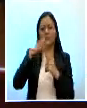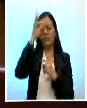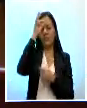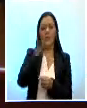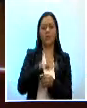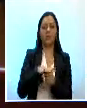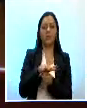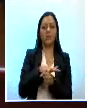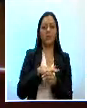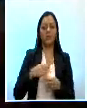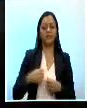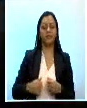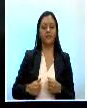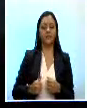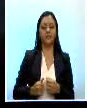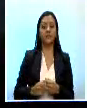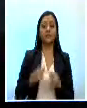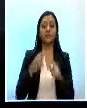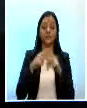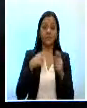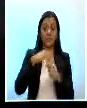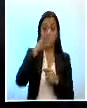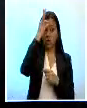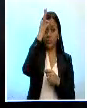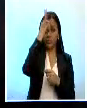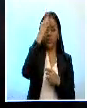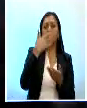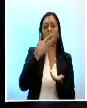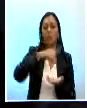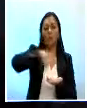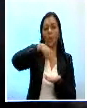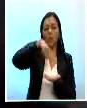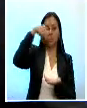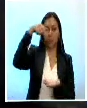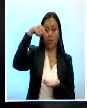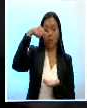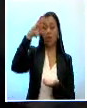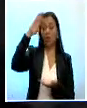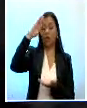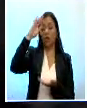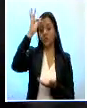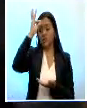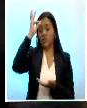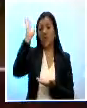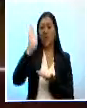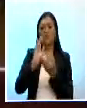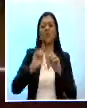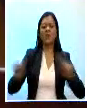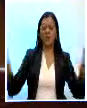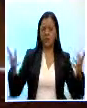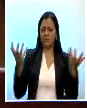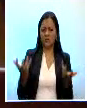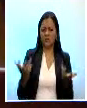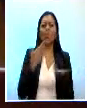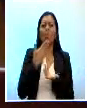hospitales del Seguro. ¿Cuál es la diferencia entre el hospital, por ejemplo, Eugenio Espejo de Quito y el Carlos Andrade Marín? ¿Cuál es la diferencia? Es que